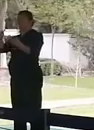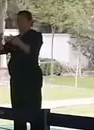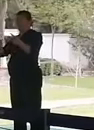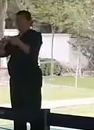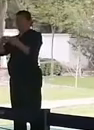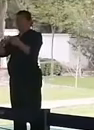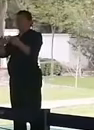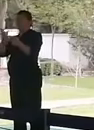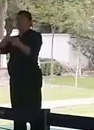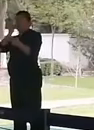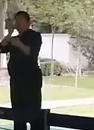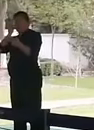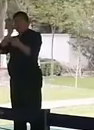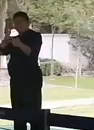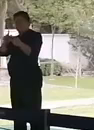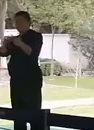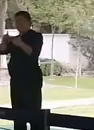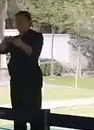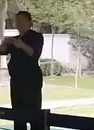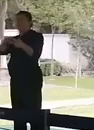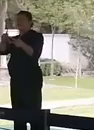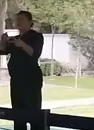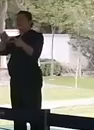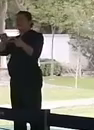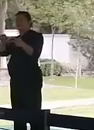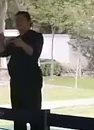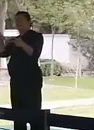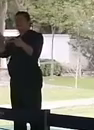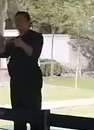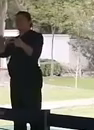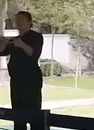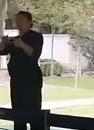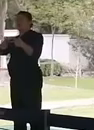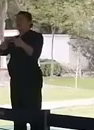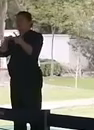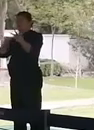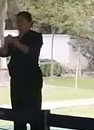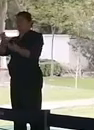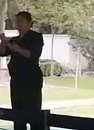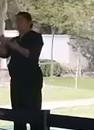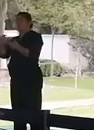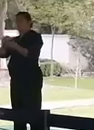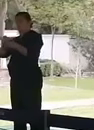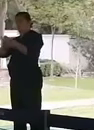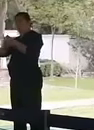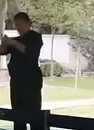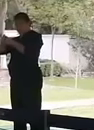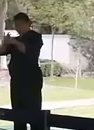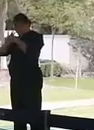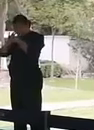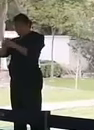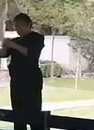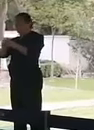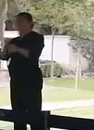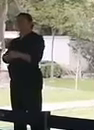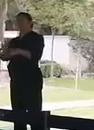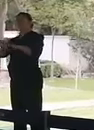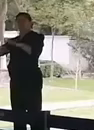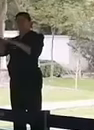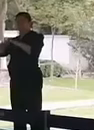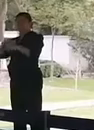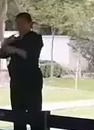Jackson, California. Esos lugares donde ya se ve el enlace tan fuerte. Muchas veces hablo de la realidad